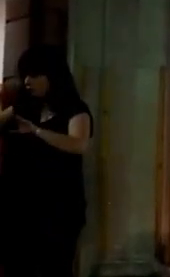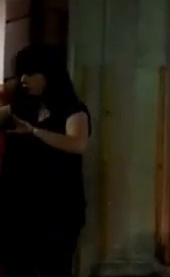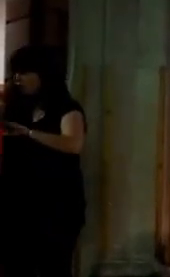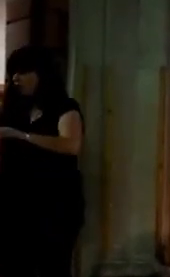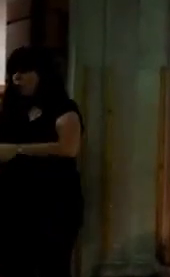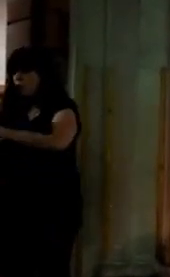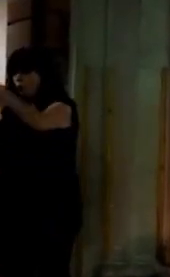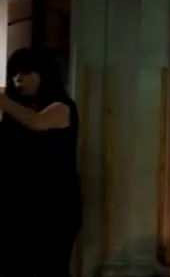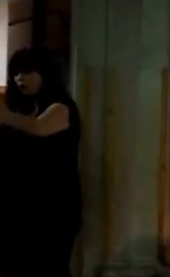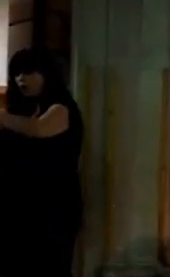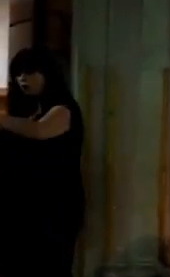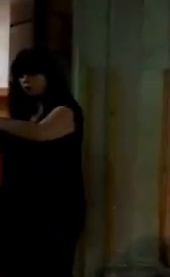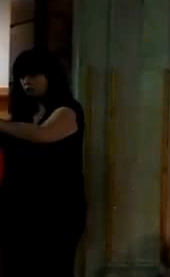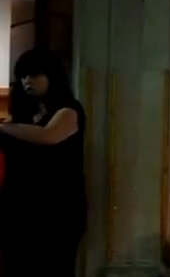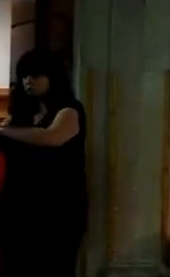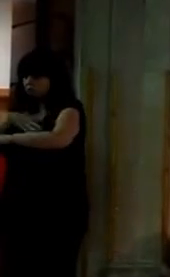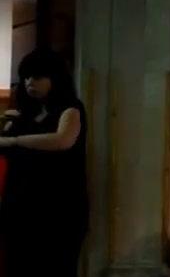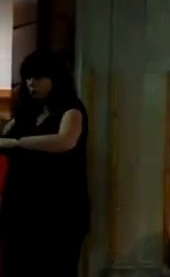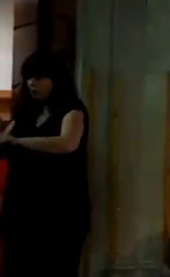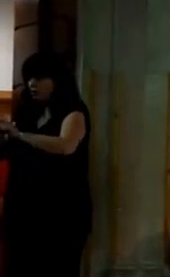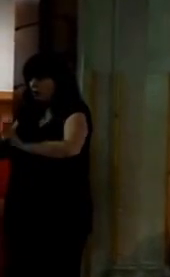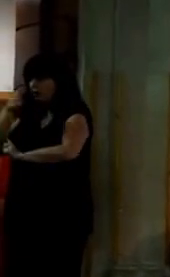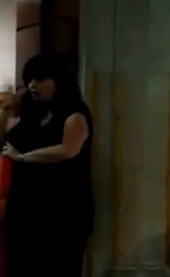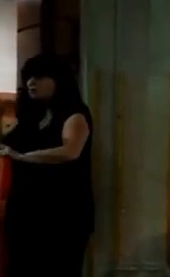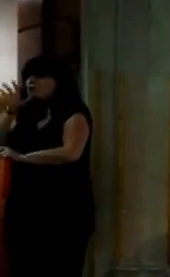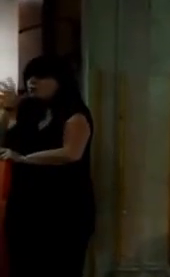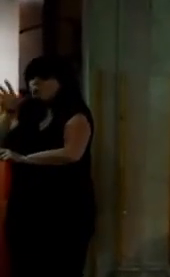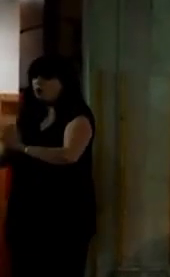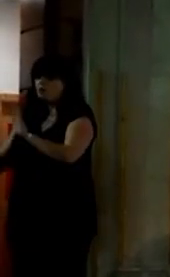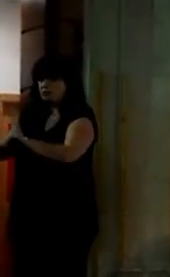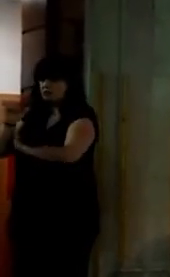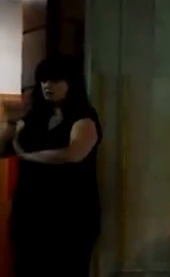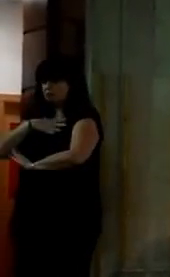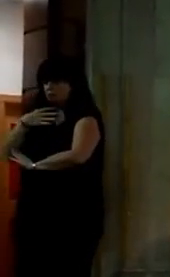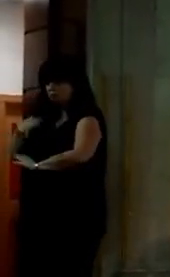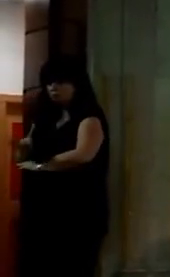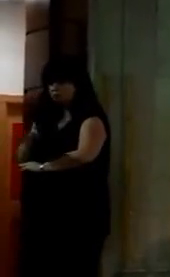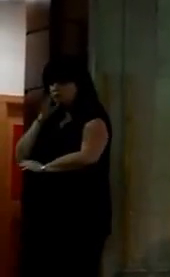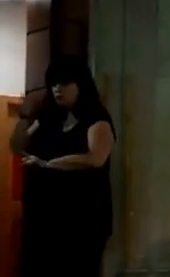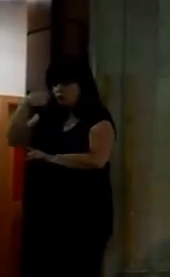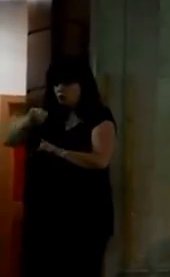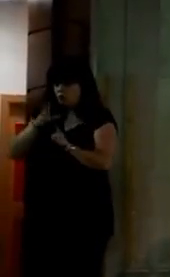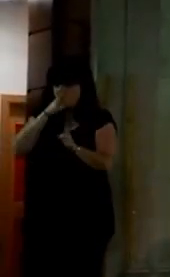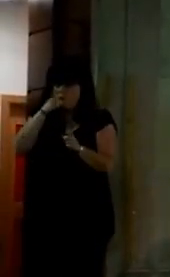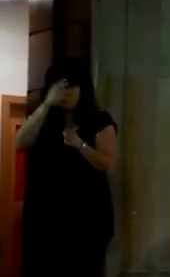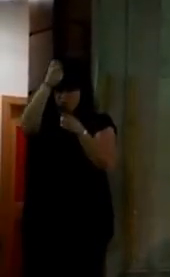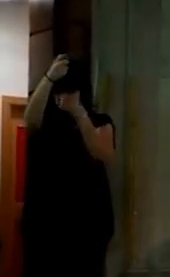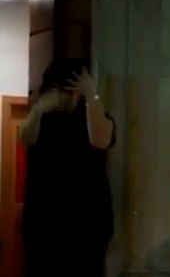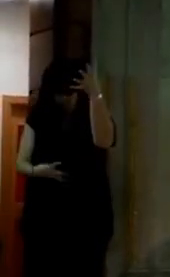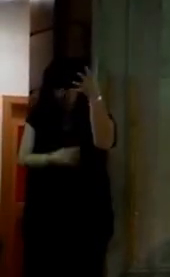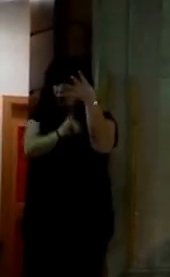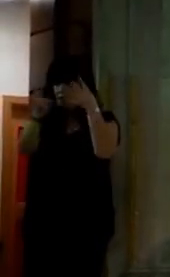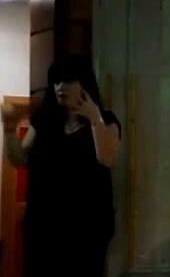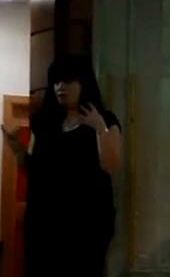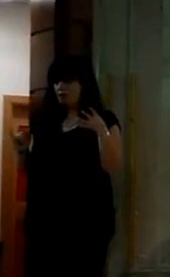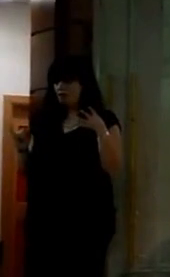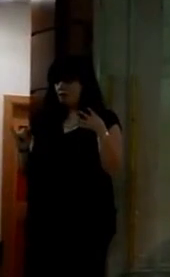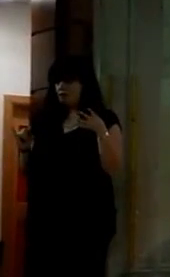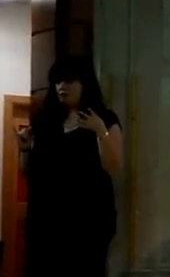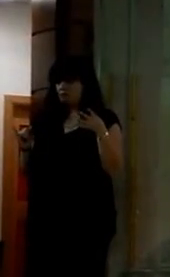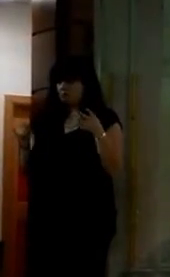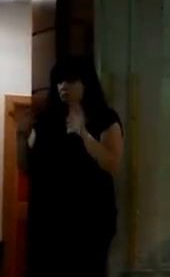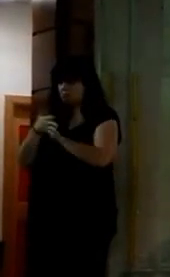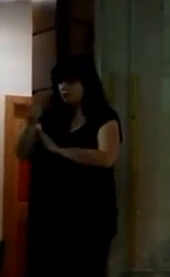e presentar unha demanda por estafa, porque eu creo que temos abondos motivos para considerar que